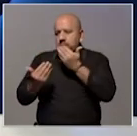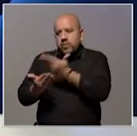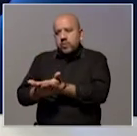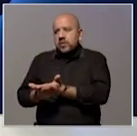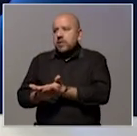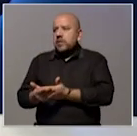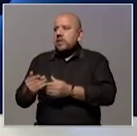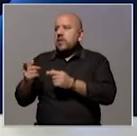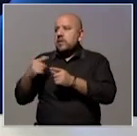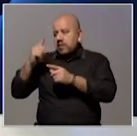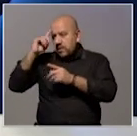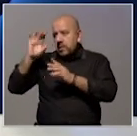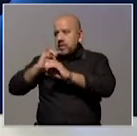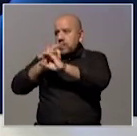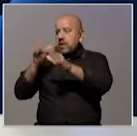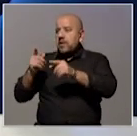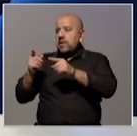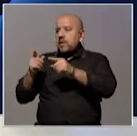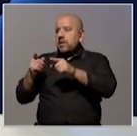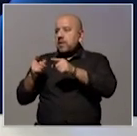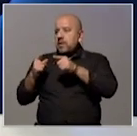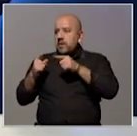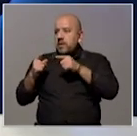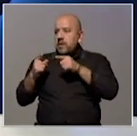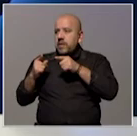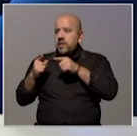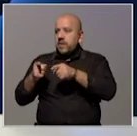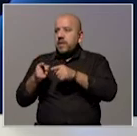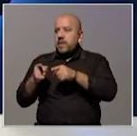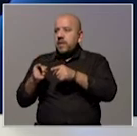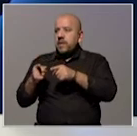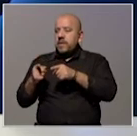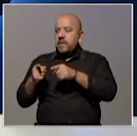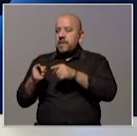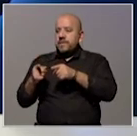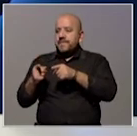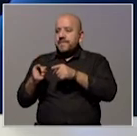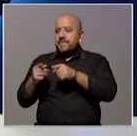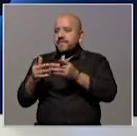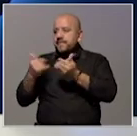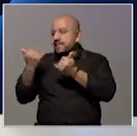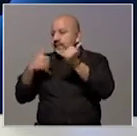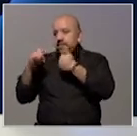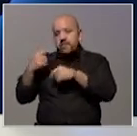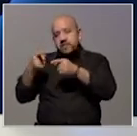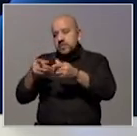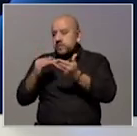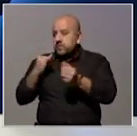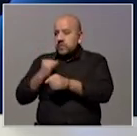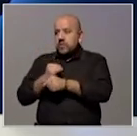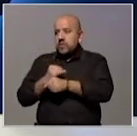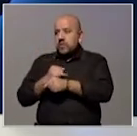amerita aclarar a la población que eso precisar información errónea que publica